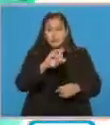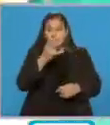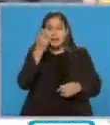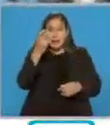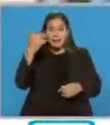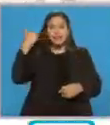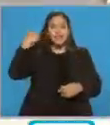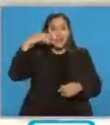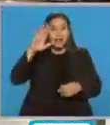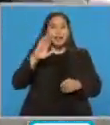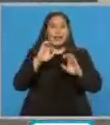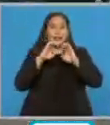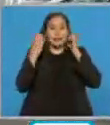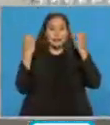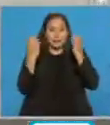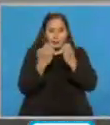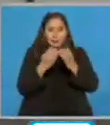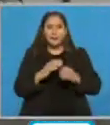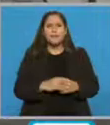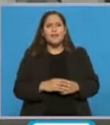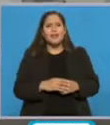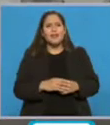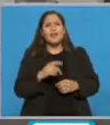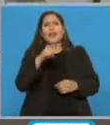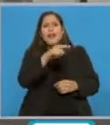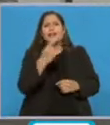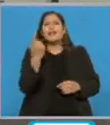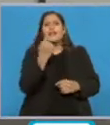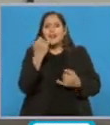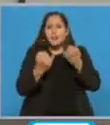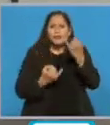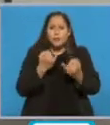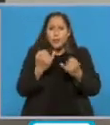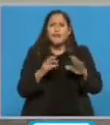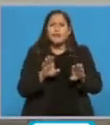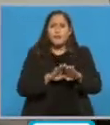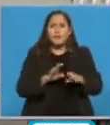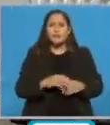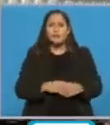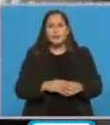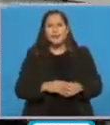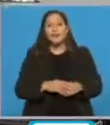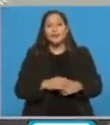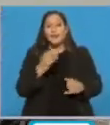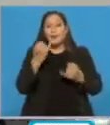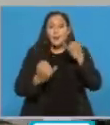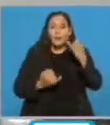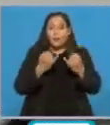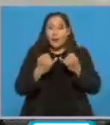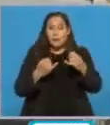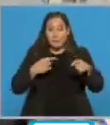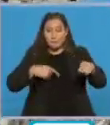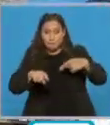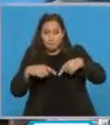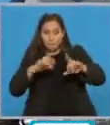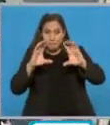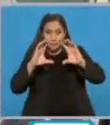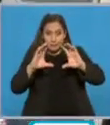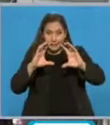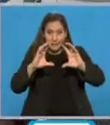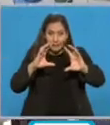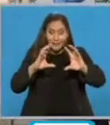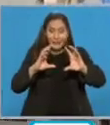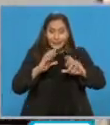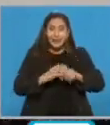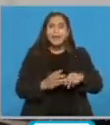eso era. Ya, ¿y ahí qué jugaban o cómo estuvo? Pues jugaban a la pelota, venían